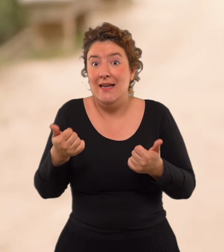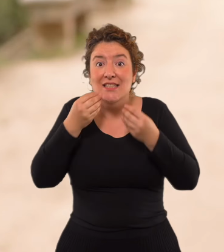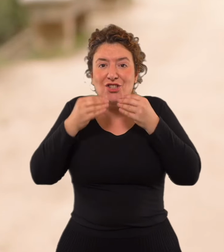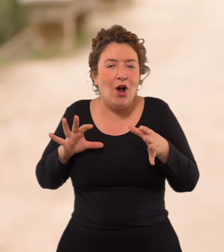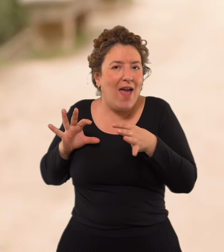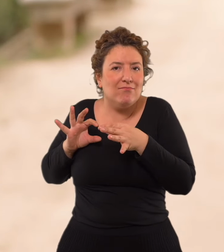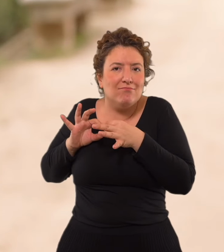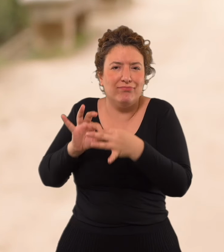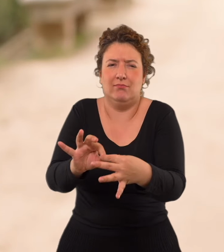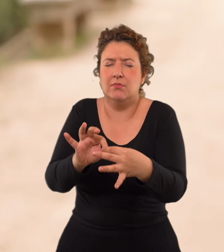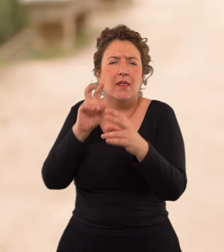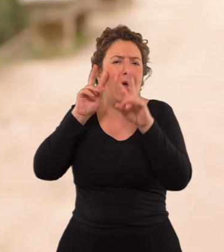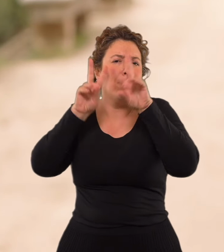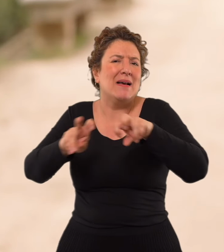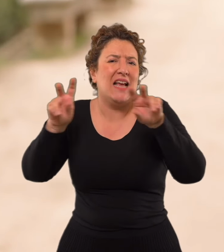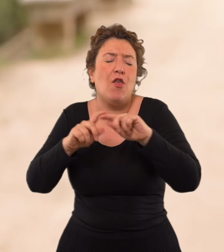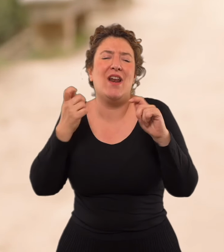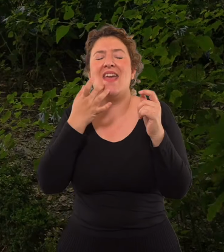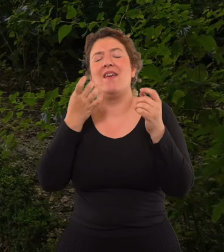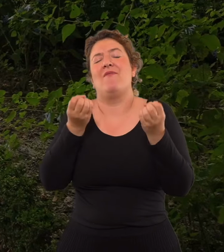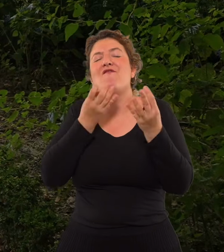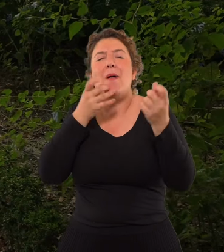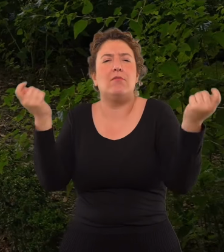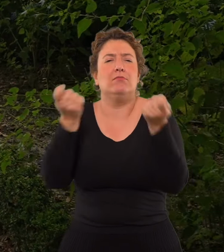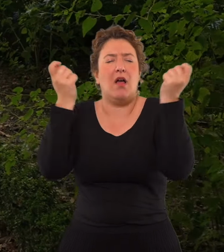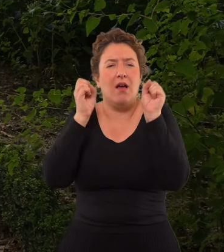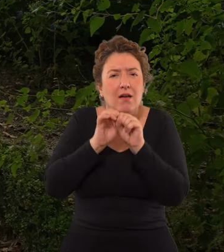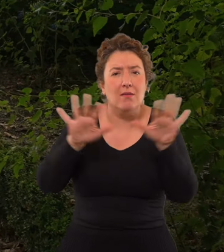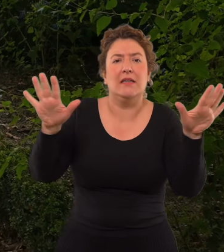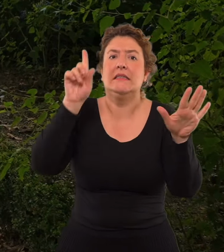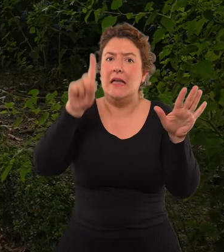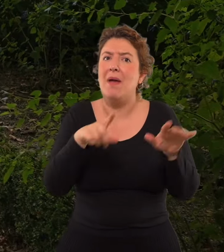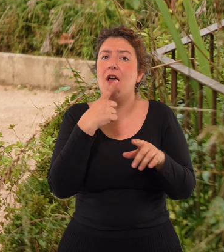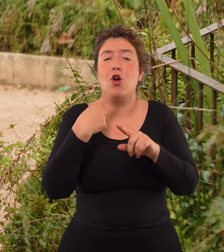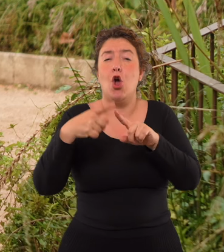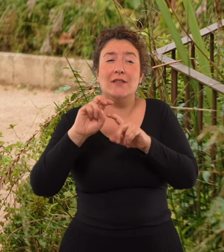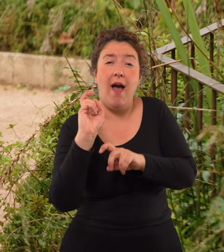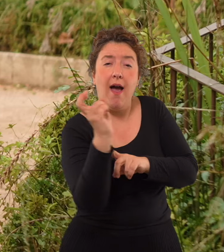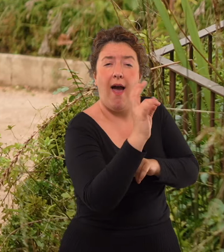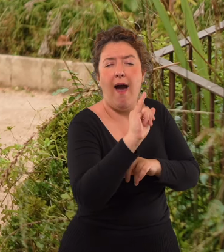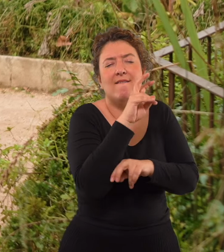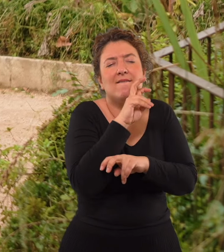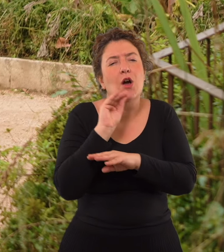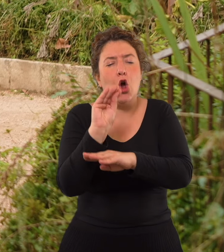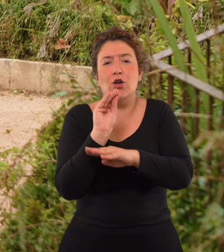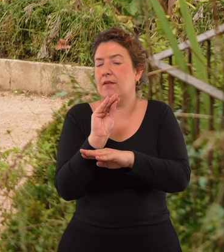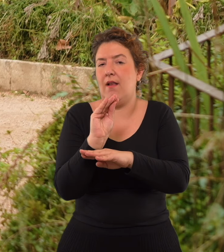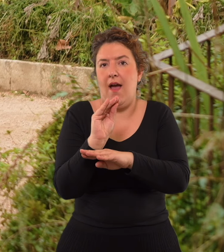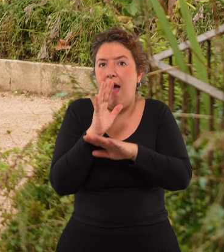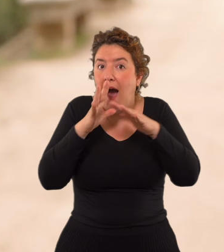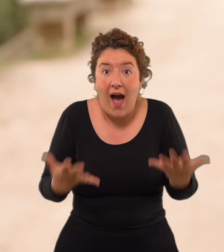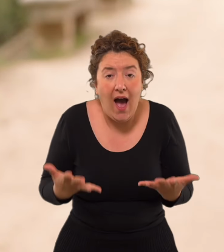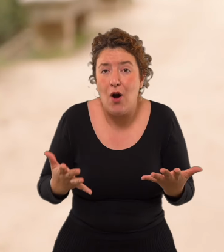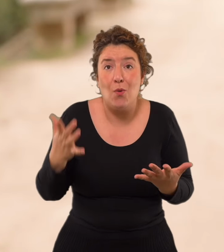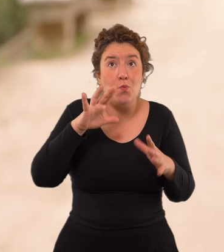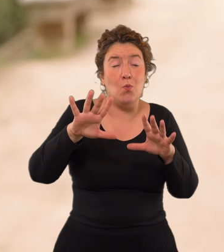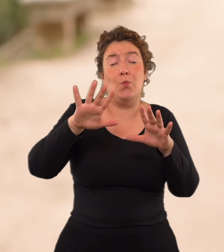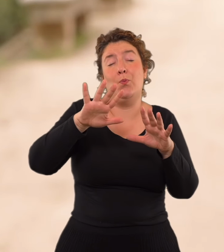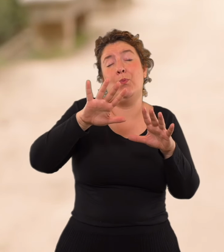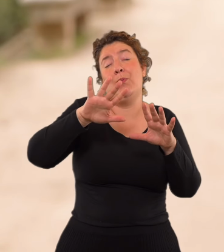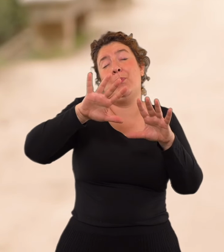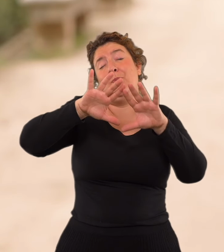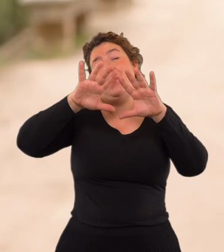jardín, ligada a la investigación y divulgación de la botánica, junto con la conservación de sus colecciones, le ha llevado a situarse hoy en día entre los